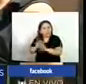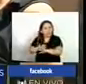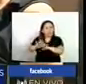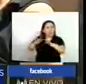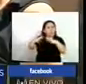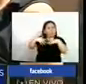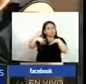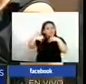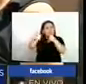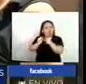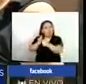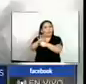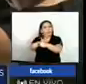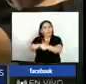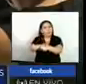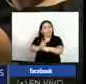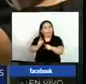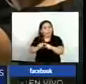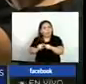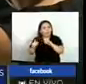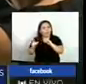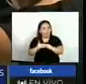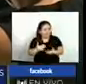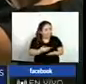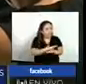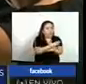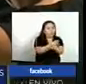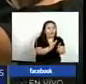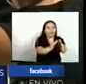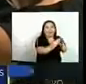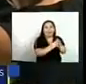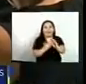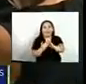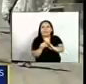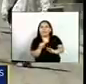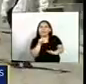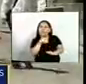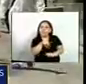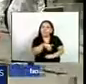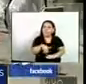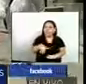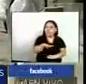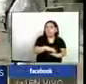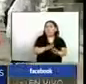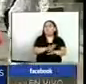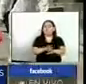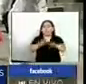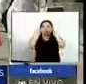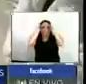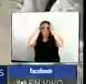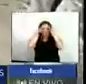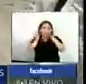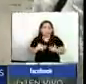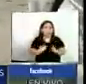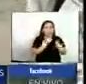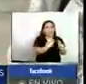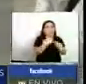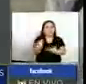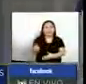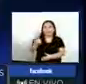-19 y para ayudar a los habitantes de su localidad, ha decidido vitaminarlos.